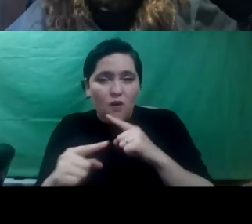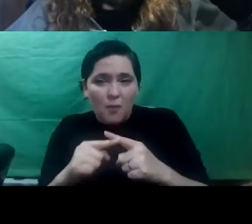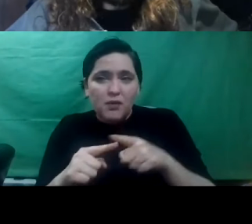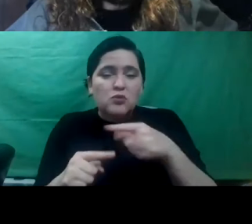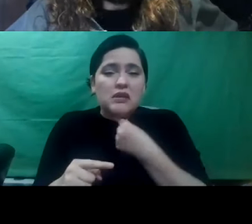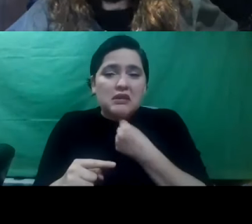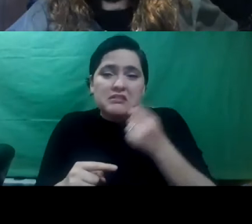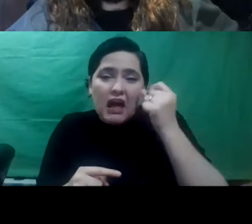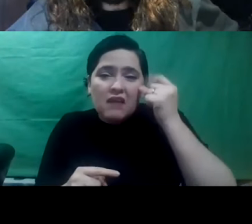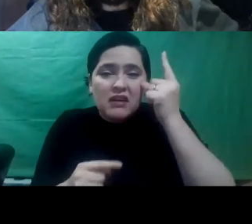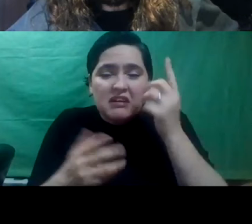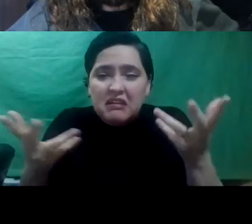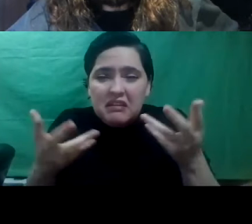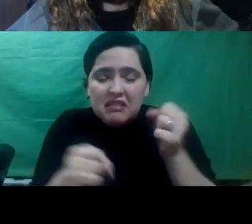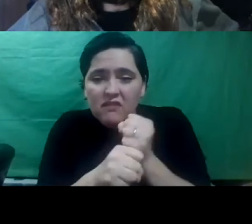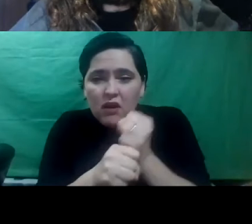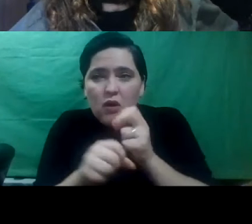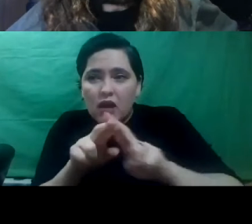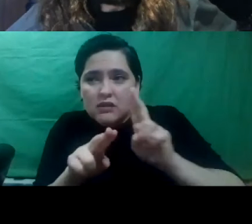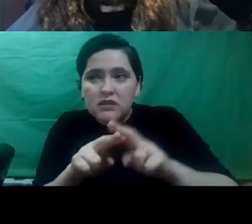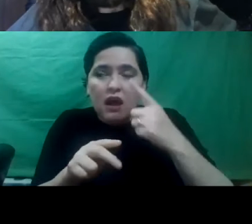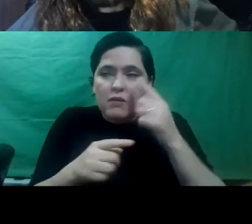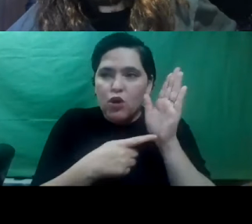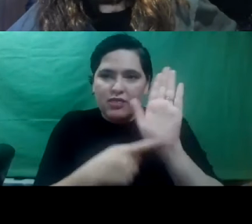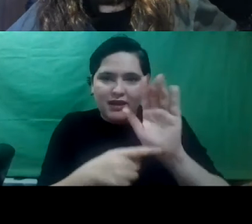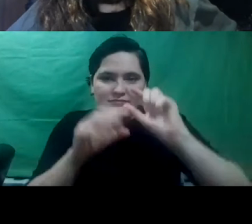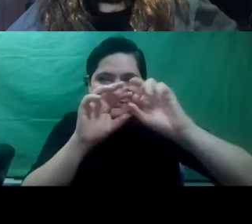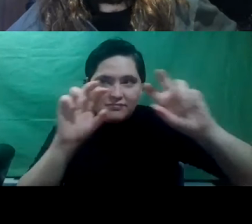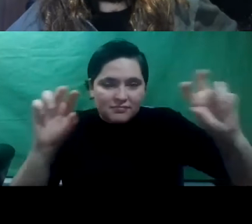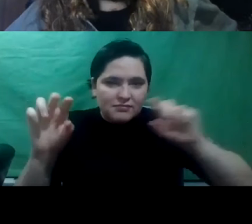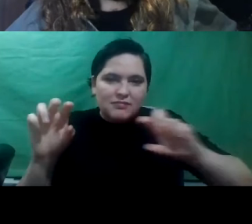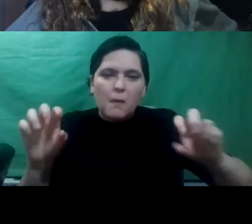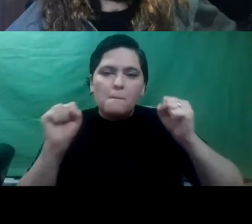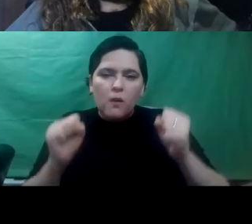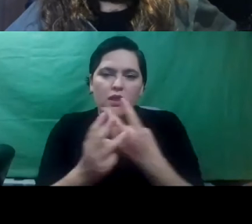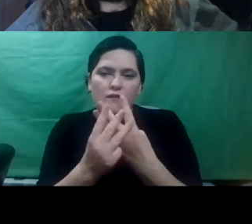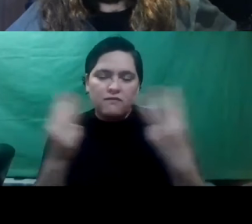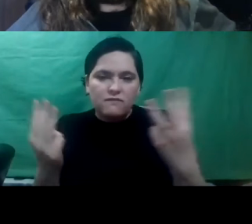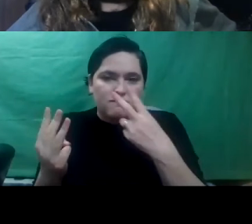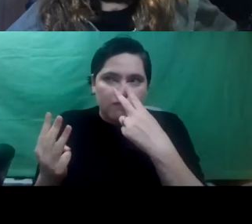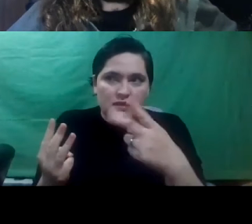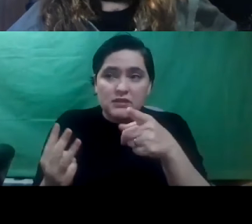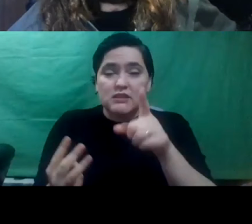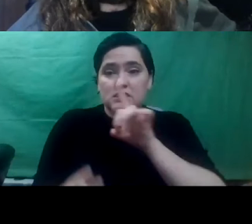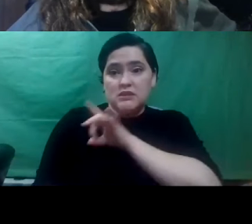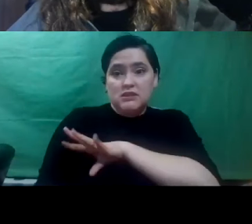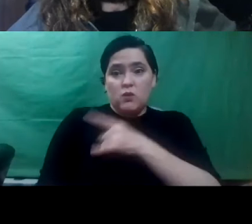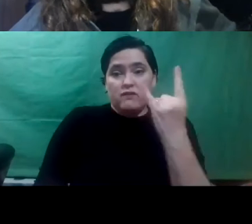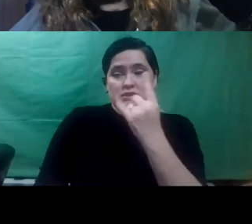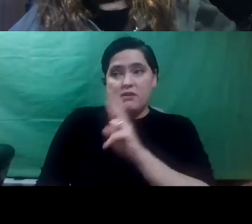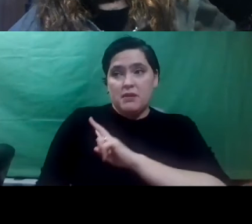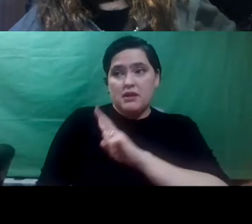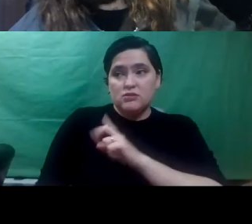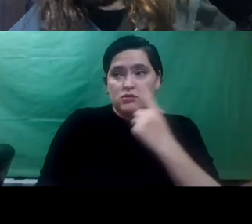página. Y ahora voy a mostrar brevemente a quiénes son los que hacen parte de esto. En Chile, en la Universidad de Valparaíso, Sinfab está en